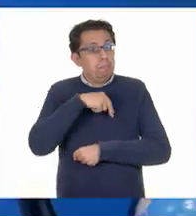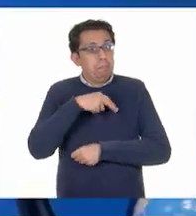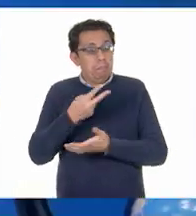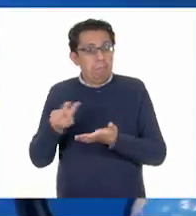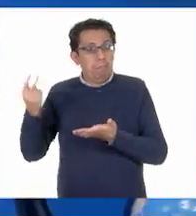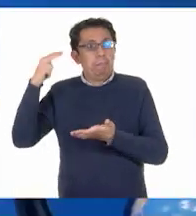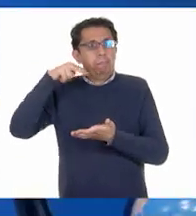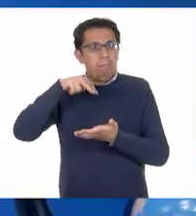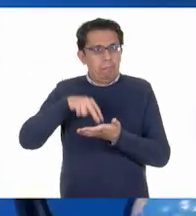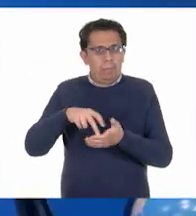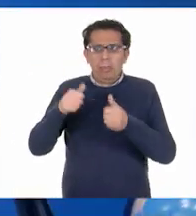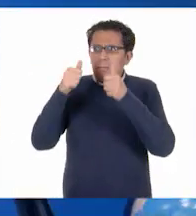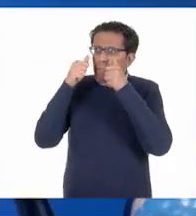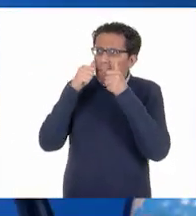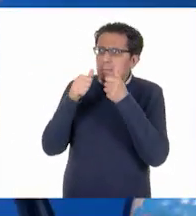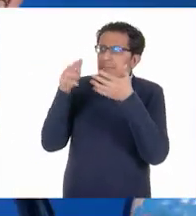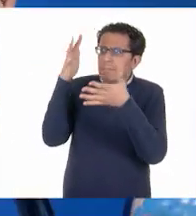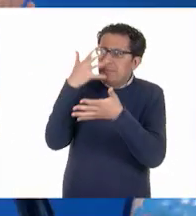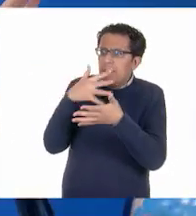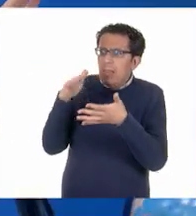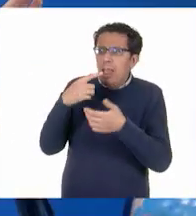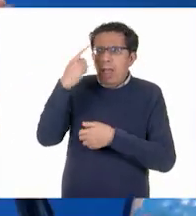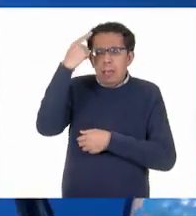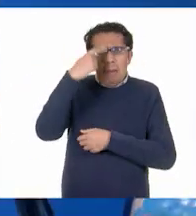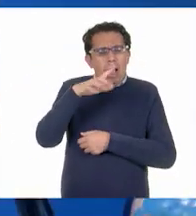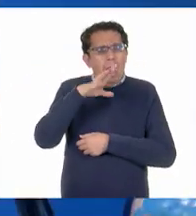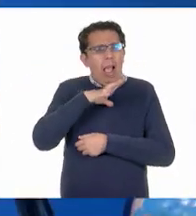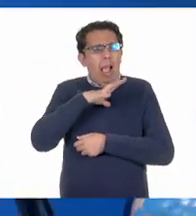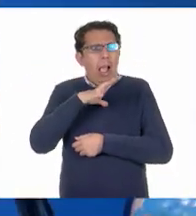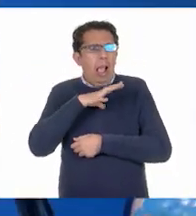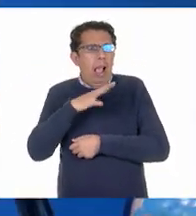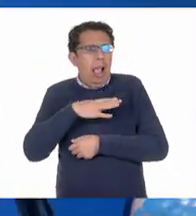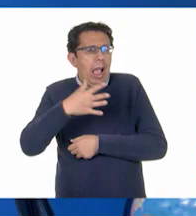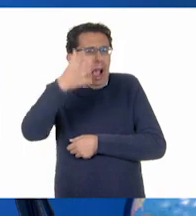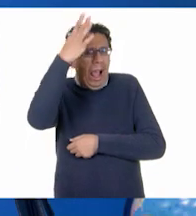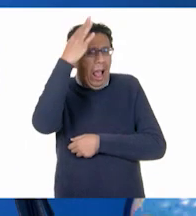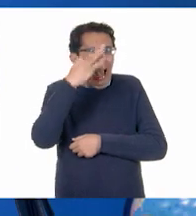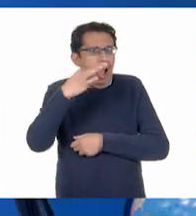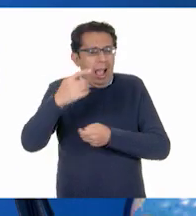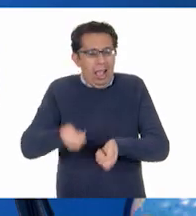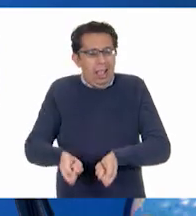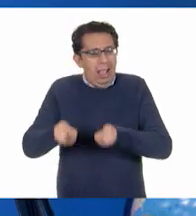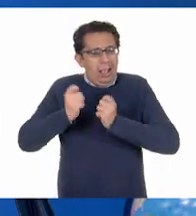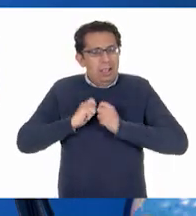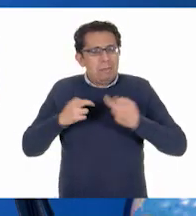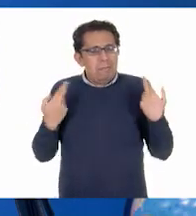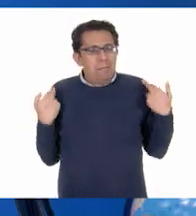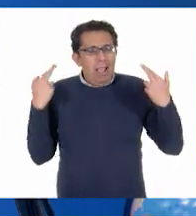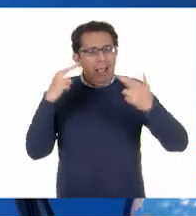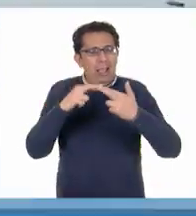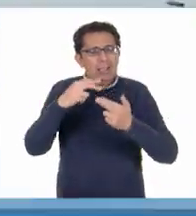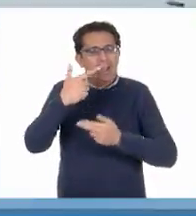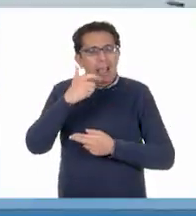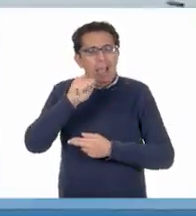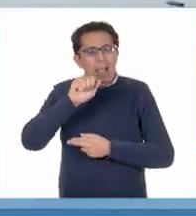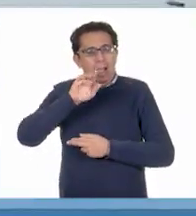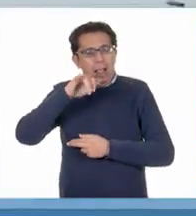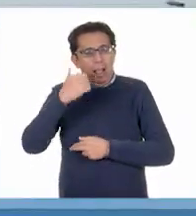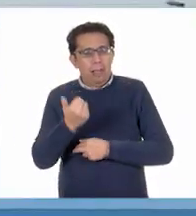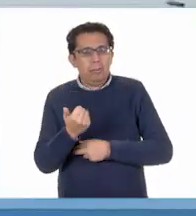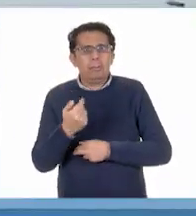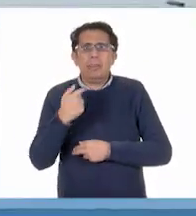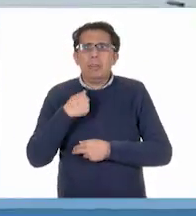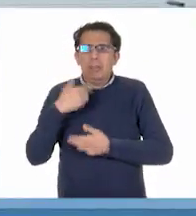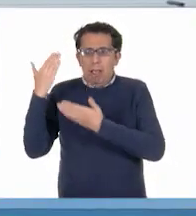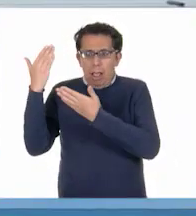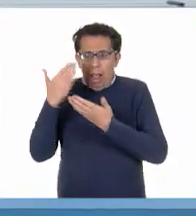muy concentradas para tratar de resolver una adivinanza que nos dejó la maestra Gaby. Sí, cuando llegamos, la adivinanza